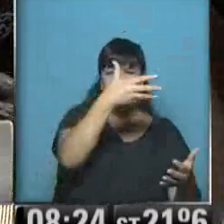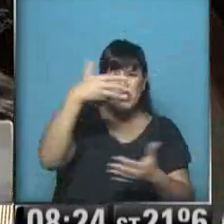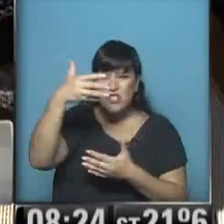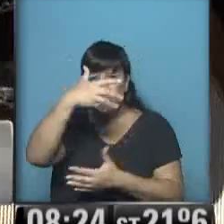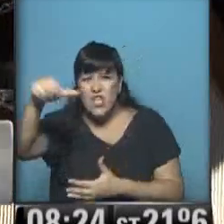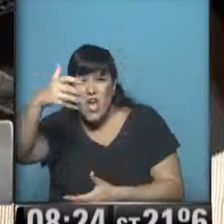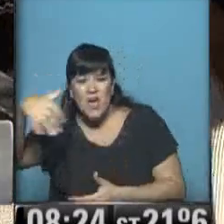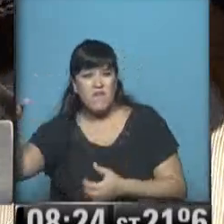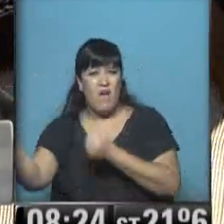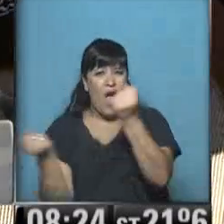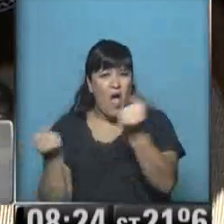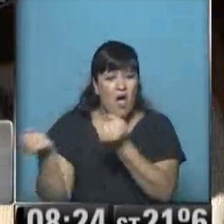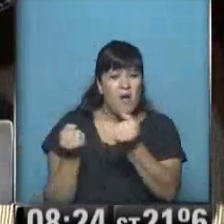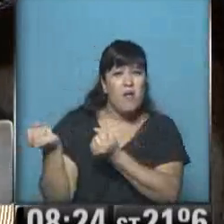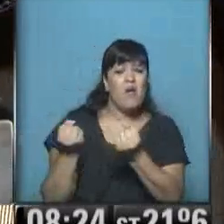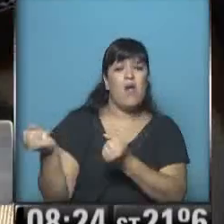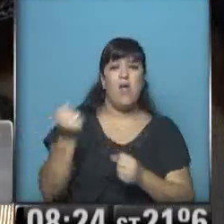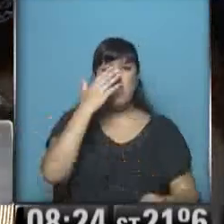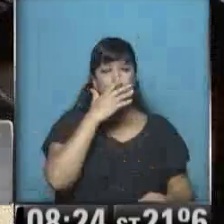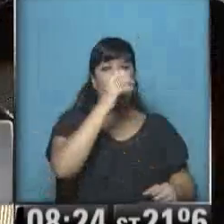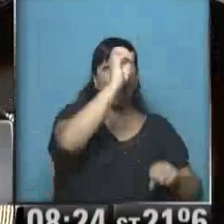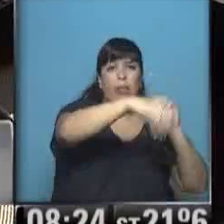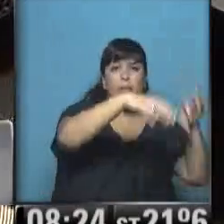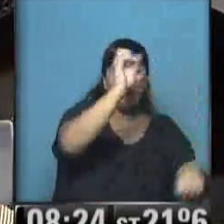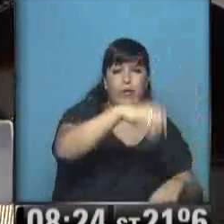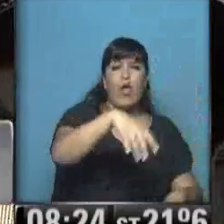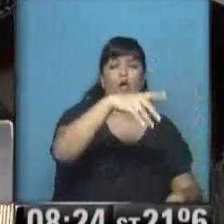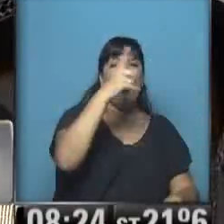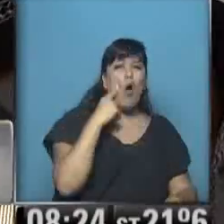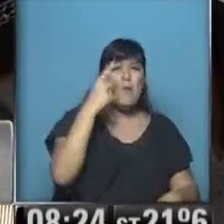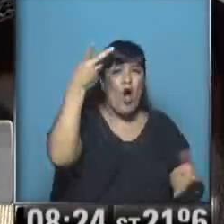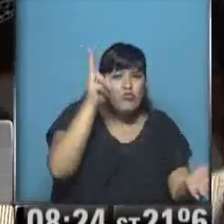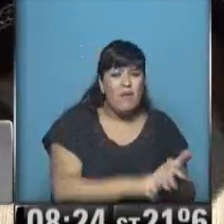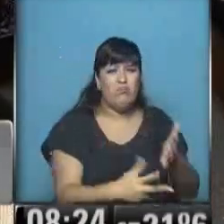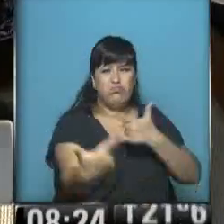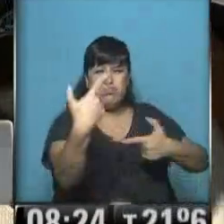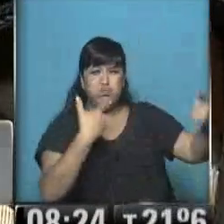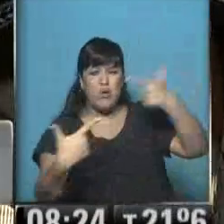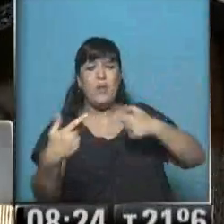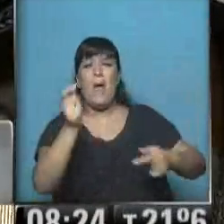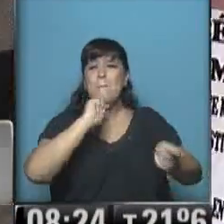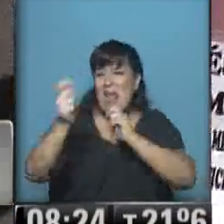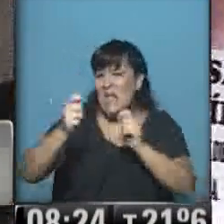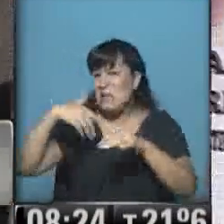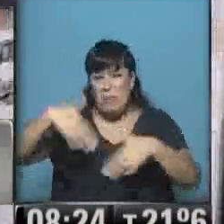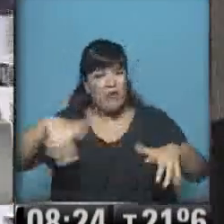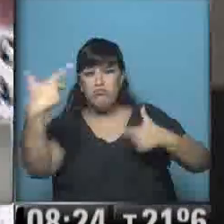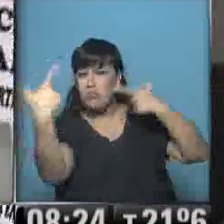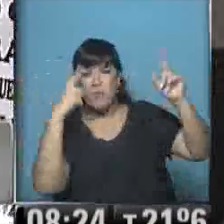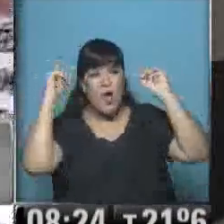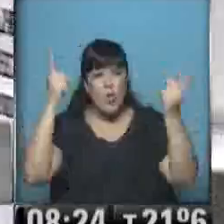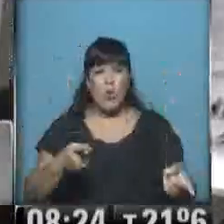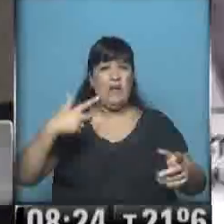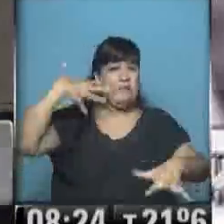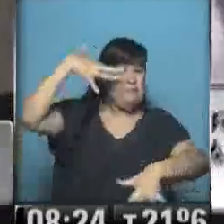patrullas. Y vi cómo después vinieron otros tipos y nos volvieron a disparar junto a la prensa, junto a todo el mundo que estábamos ahí. O sea, vi la